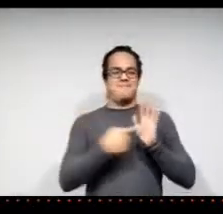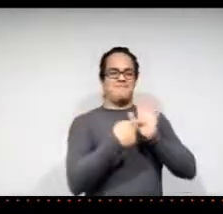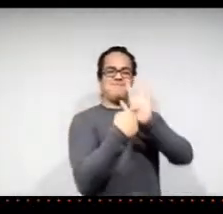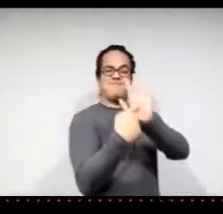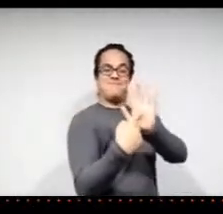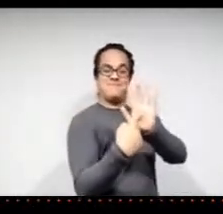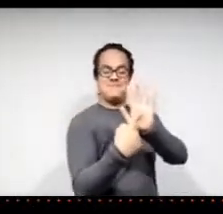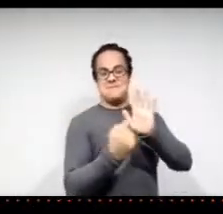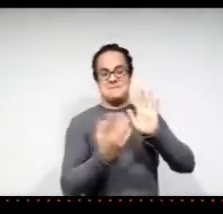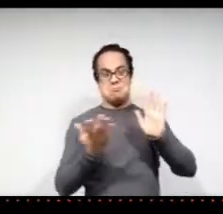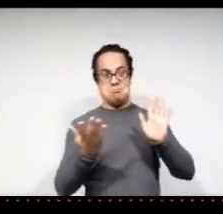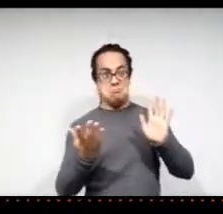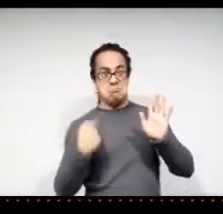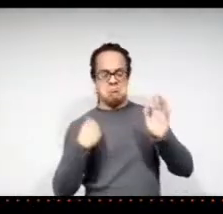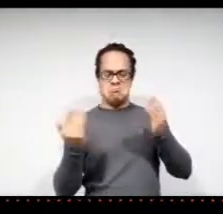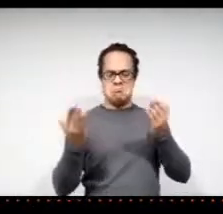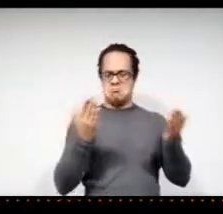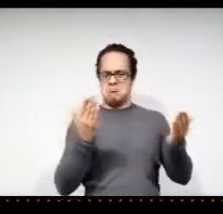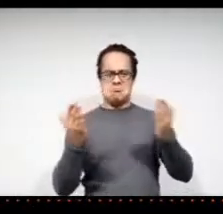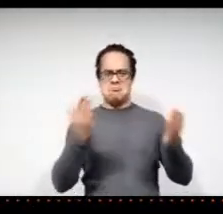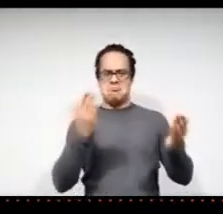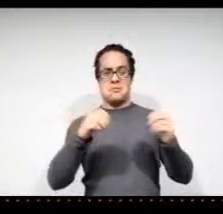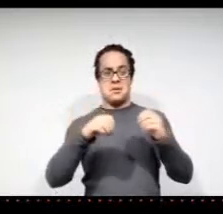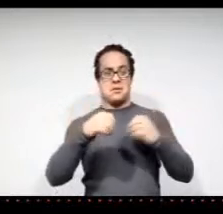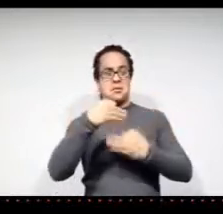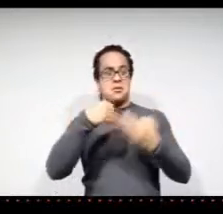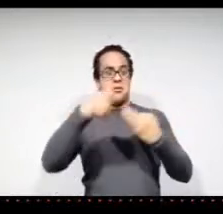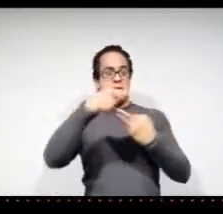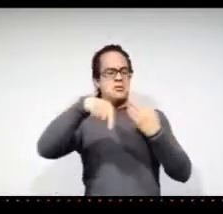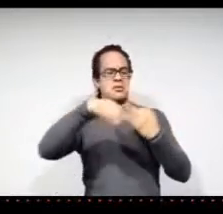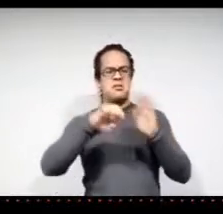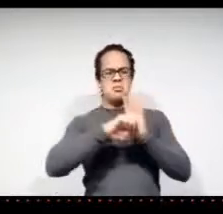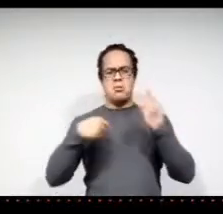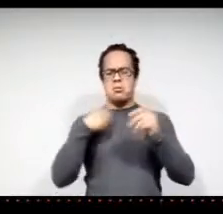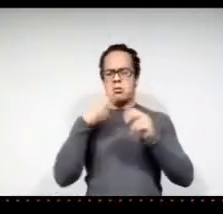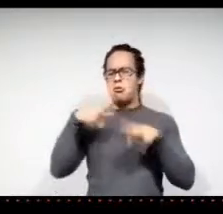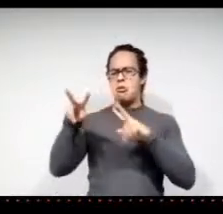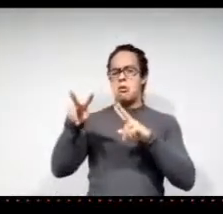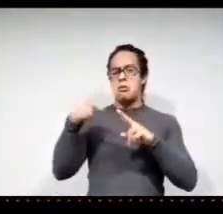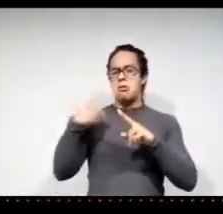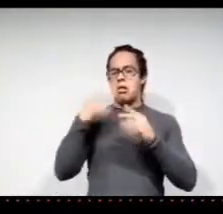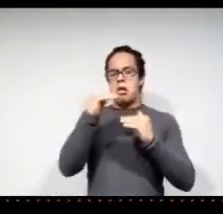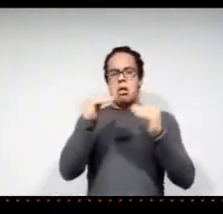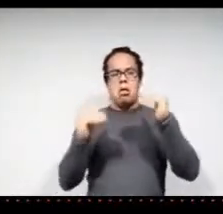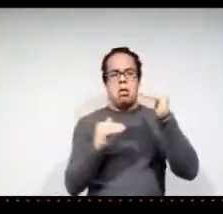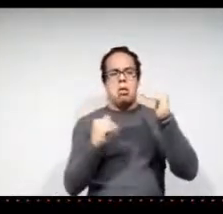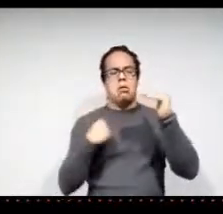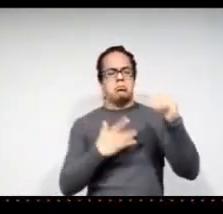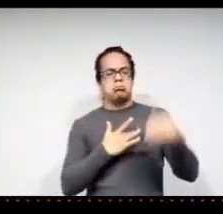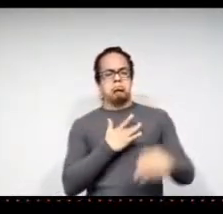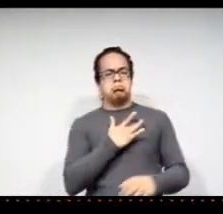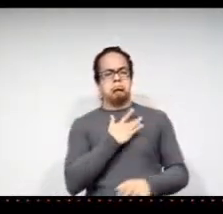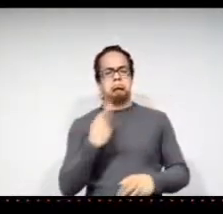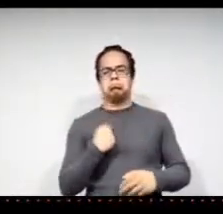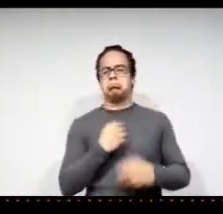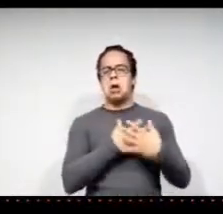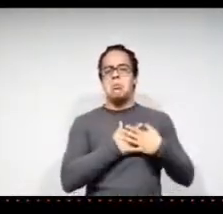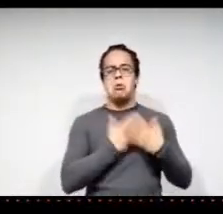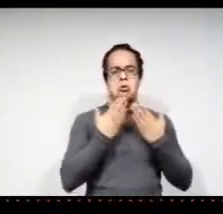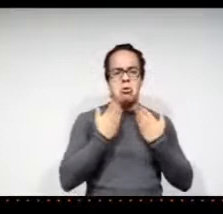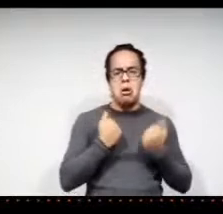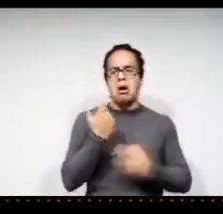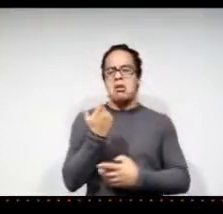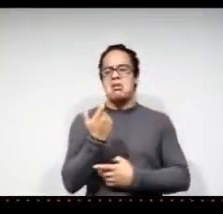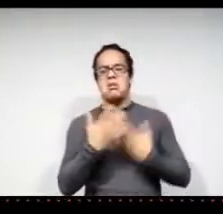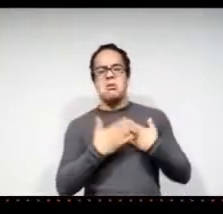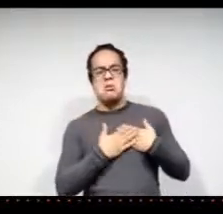la media de la gente que ves en internet, pues dices, yo soy menos feliz, tengo menos amor, tengo menos dinero, tengo menos salud, ¿no?